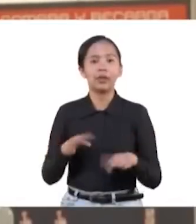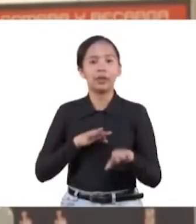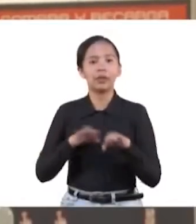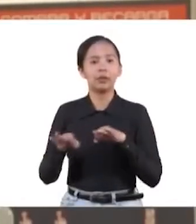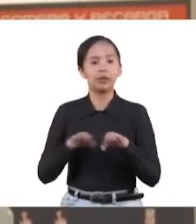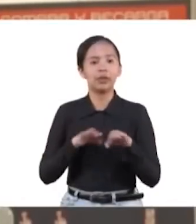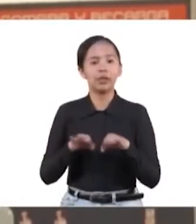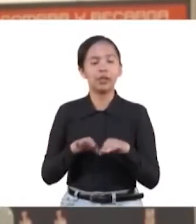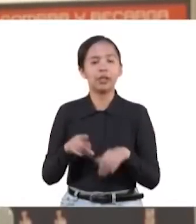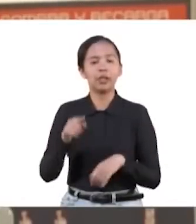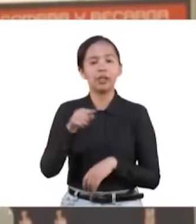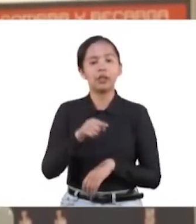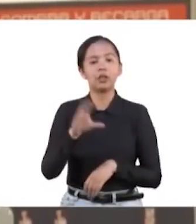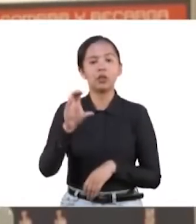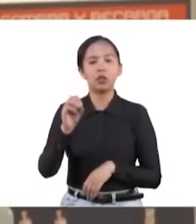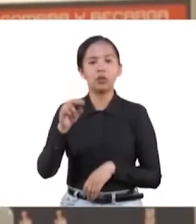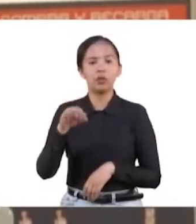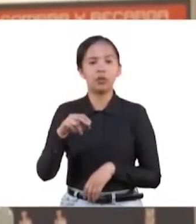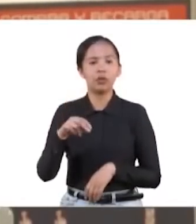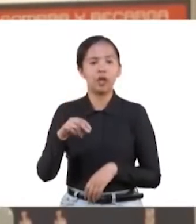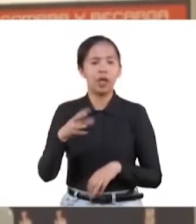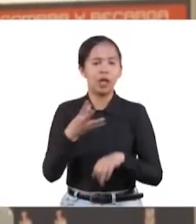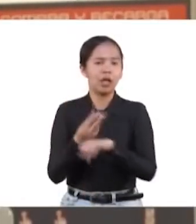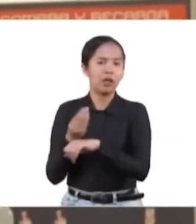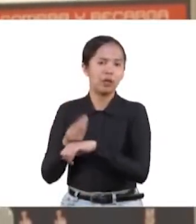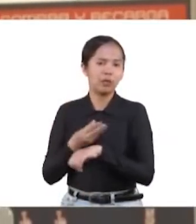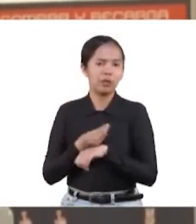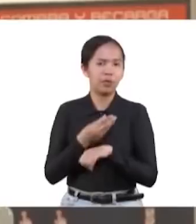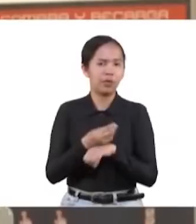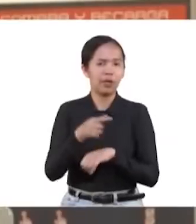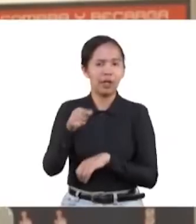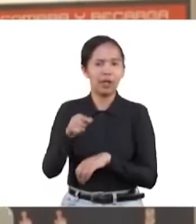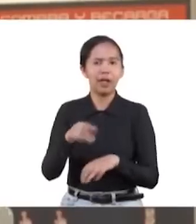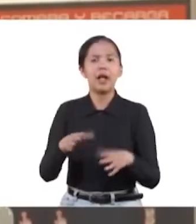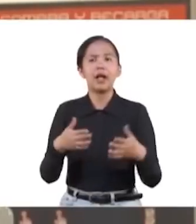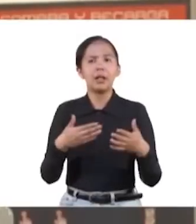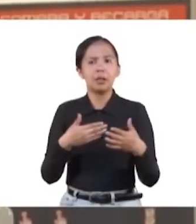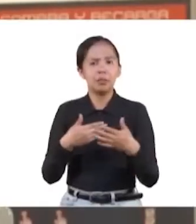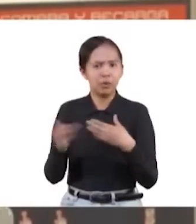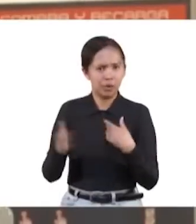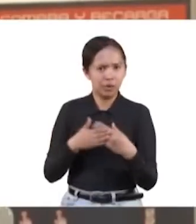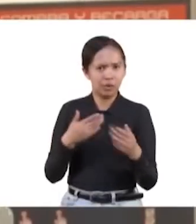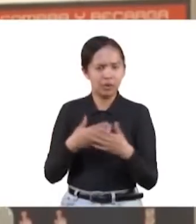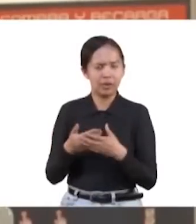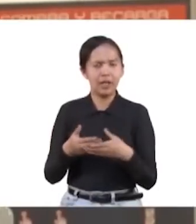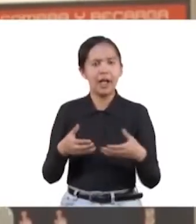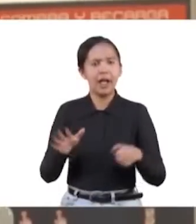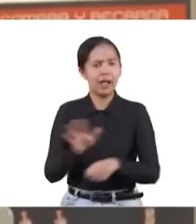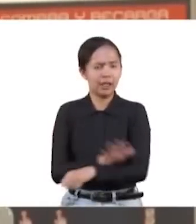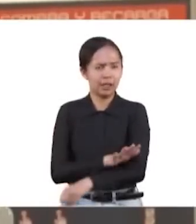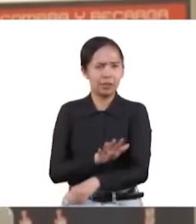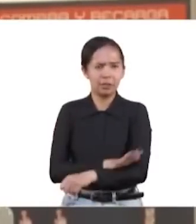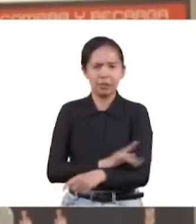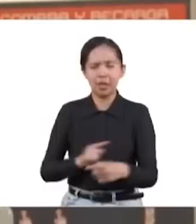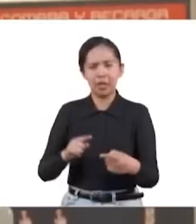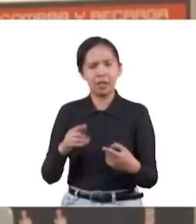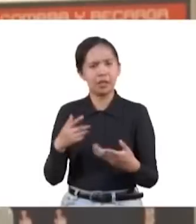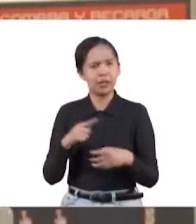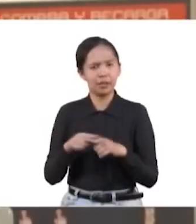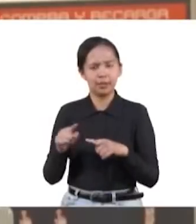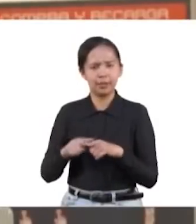en la configuración, ajustes y puesta en servicio de los sistemas eléctricos, electrónicos y electromecánicos, incluida